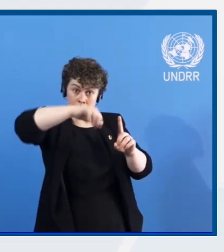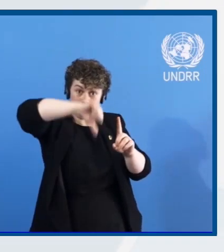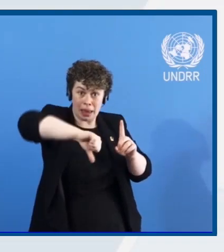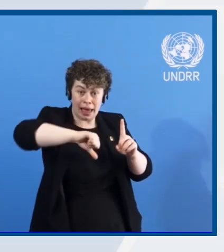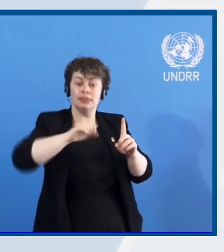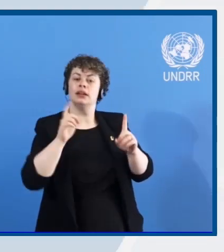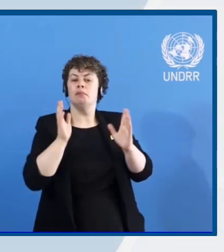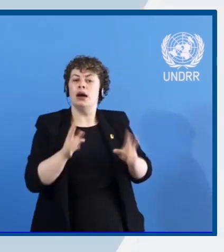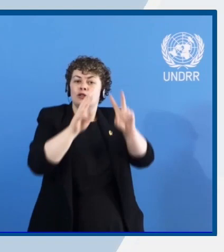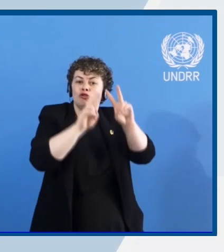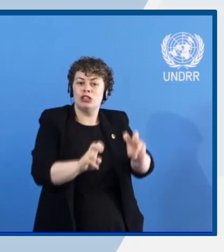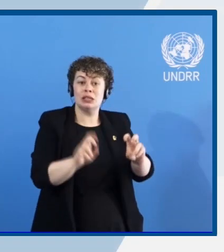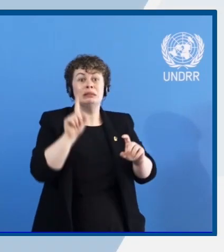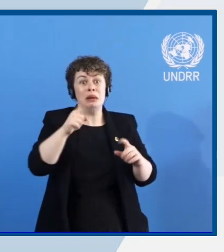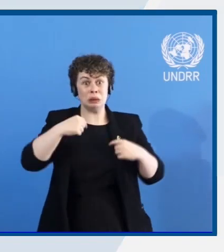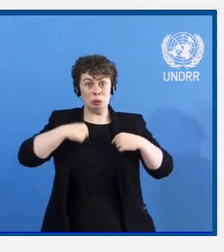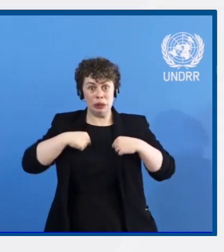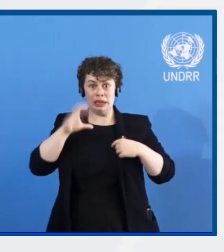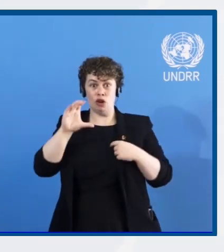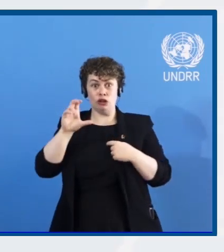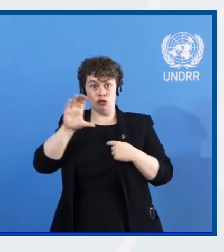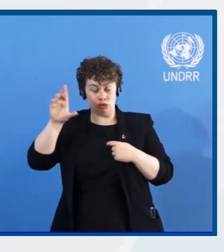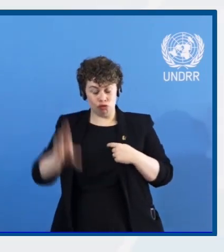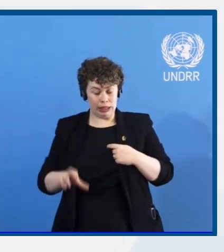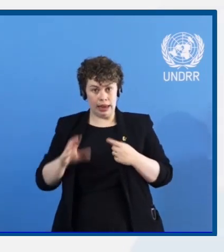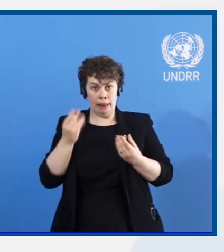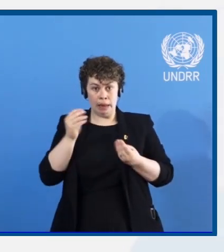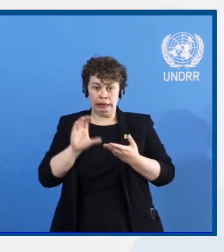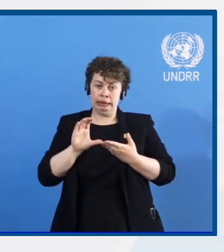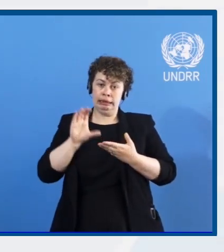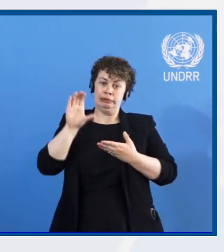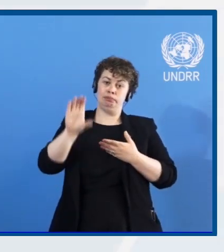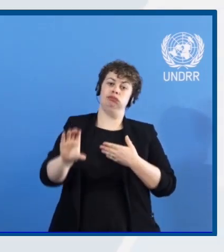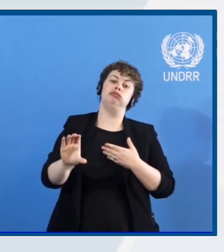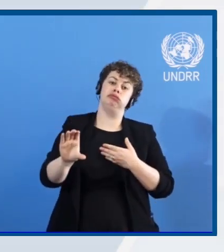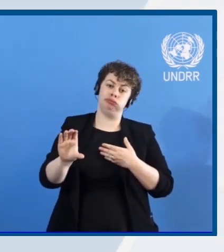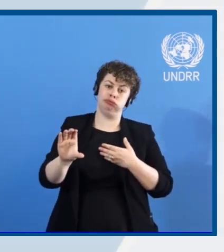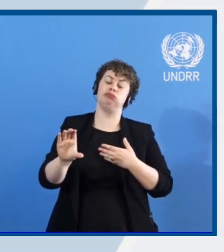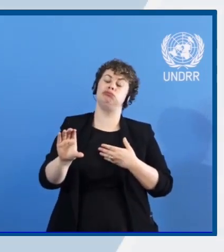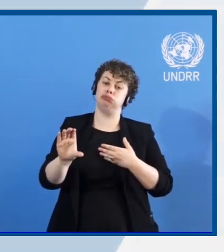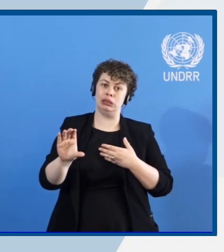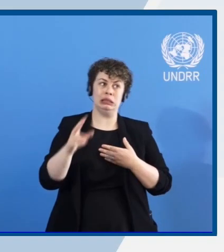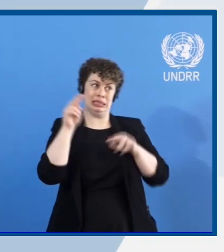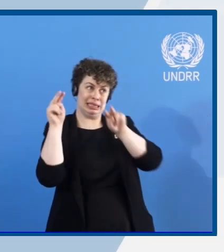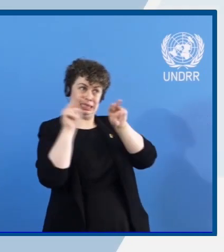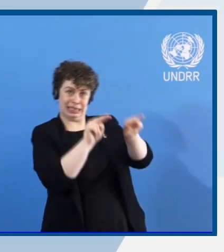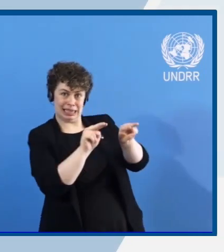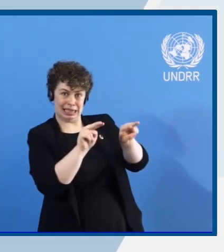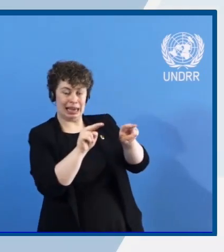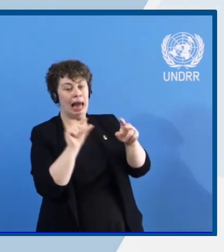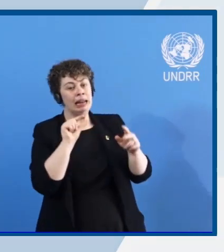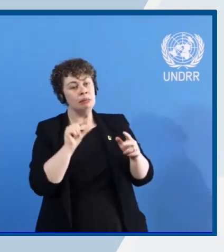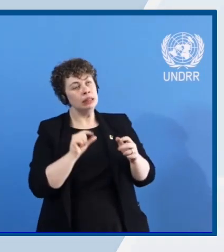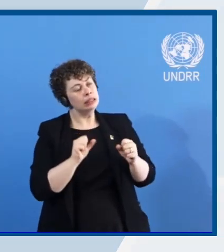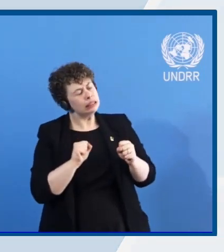riesgo. Entonces, en algunos casos, según sea la naturaleza de la información y para qué propósito se